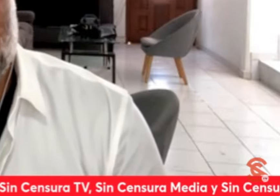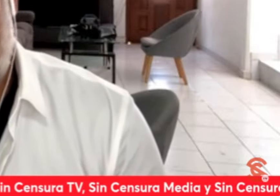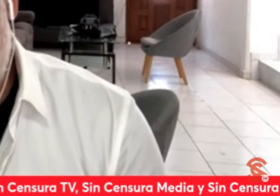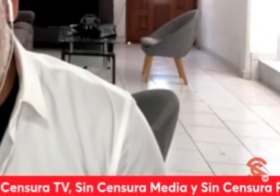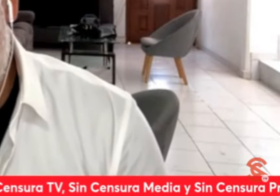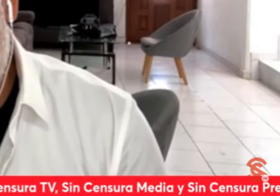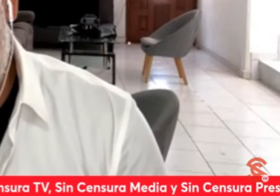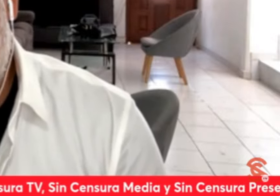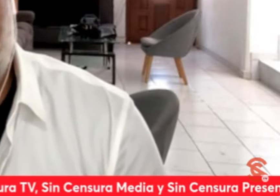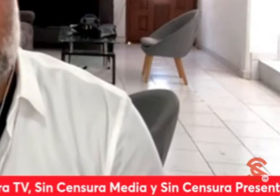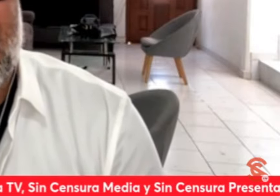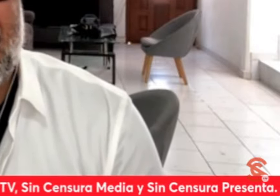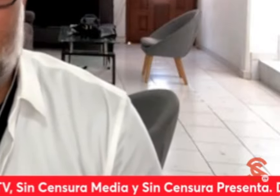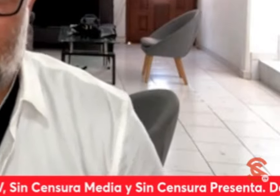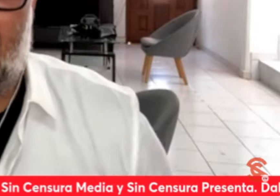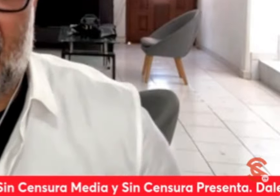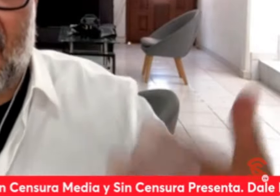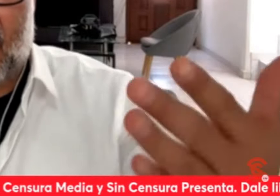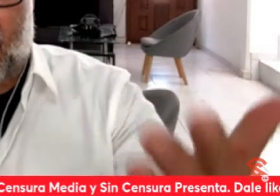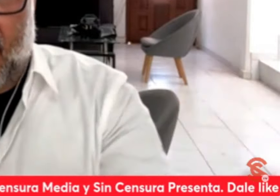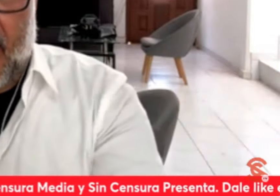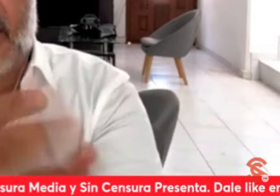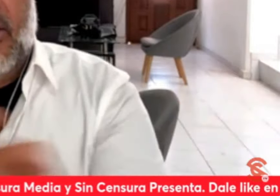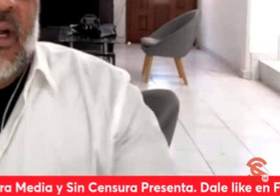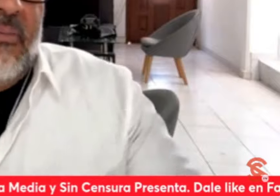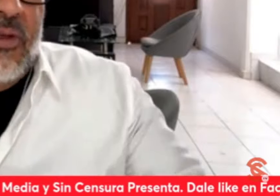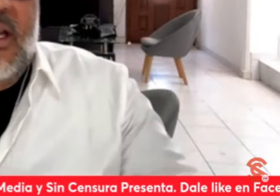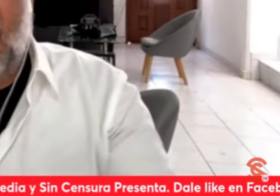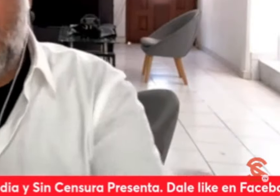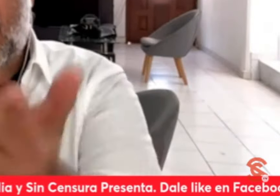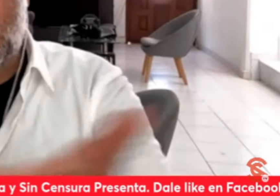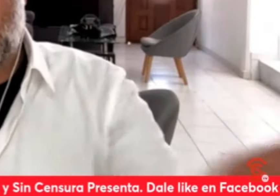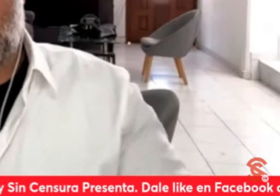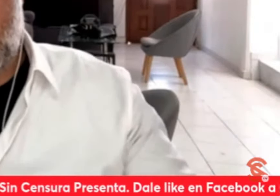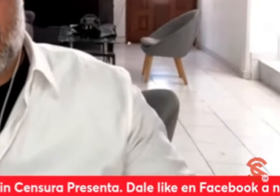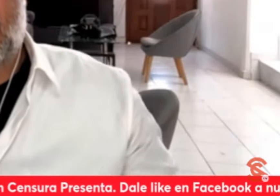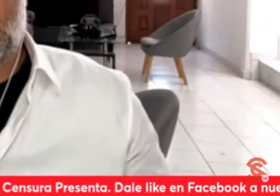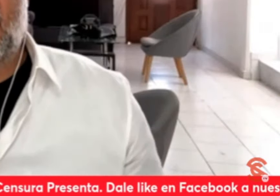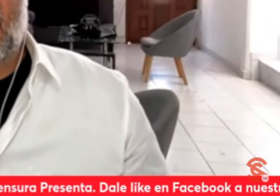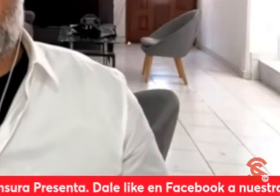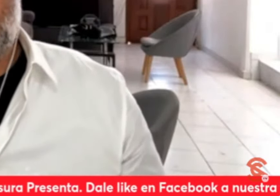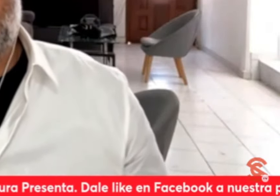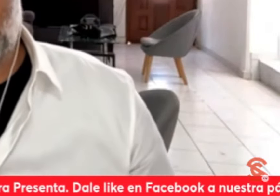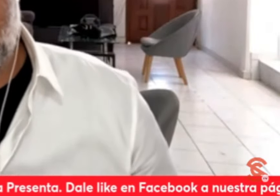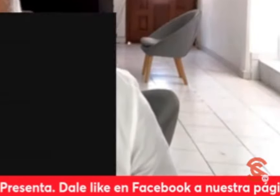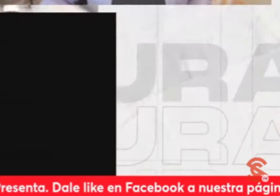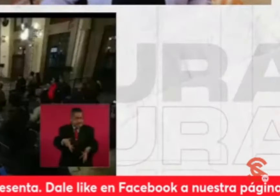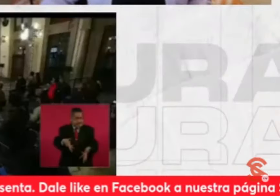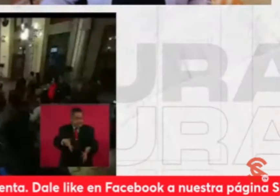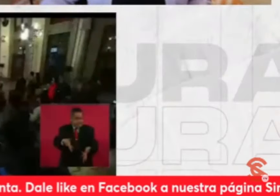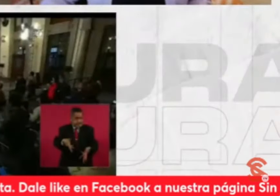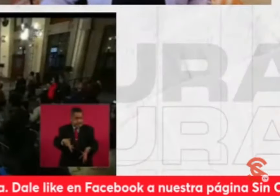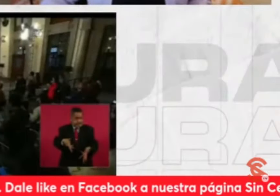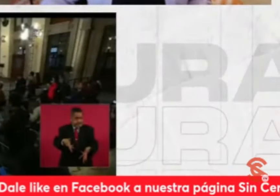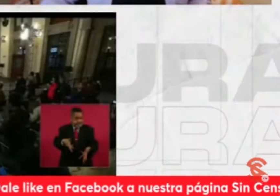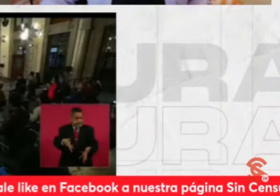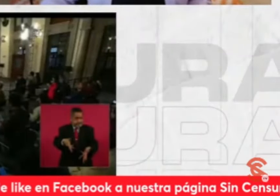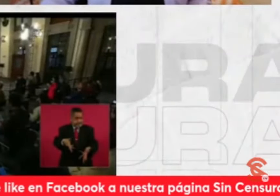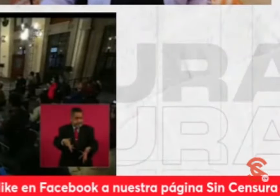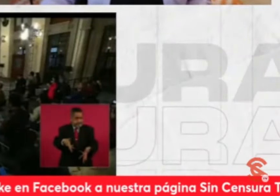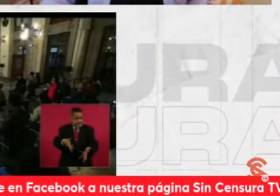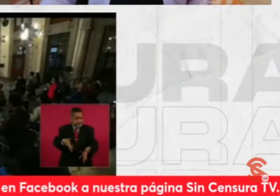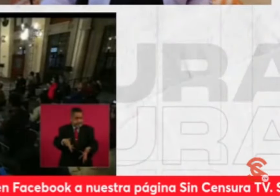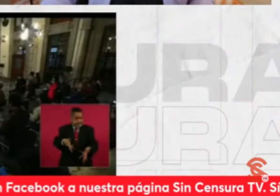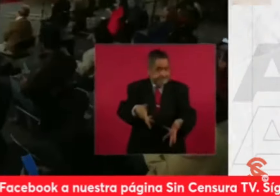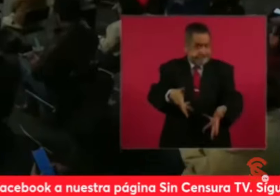vamos a ver y escuchar lo que dijo el presidente en la mañanera sobre, oigan, pues si ya le habíamos hasta hecho un descuentito y no quiso este cabrón. Bueno, no lo dijo